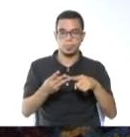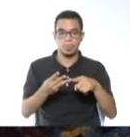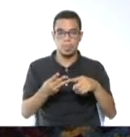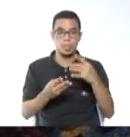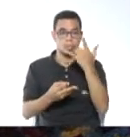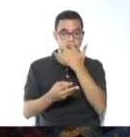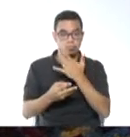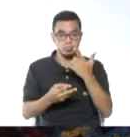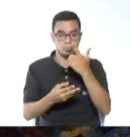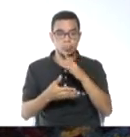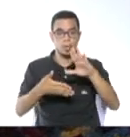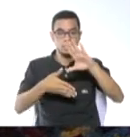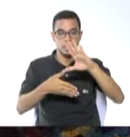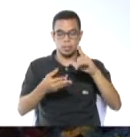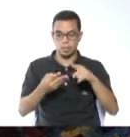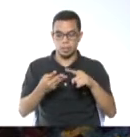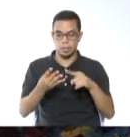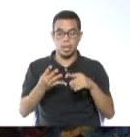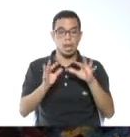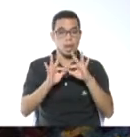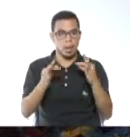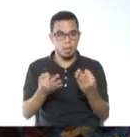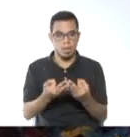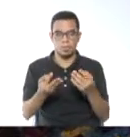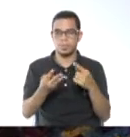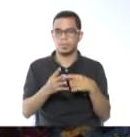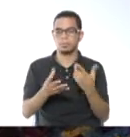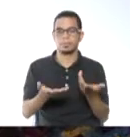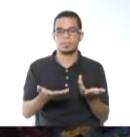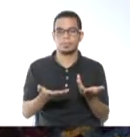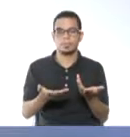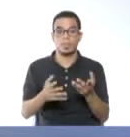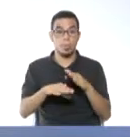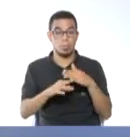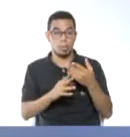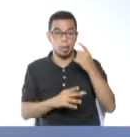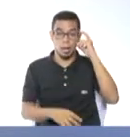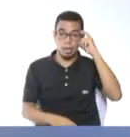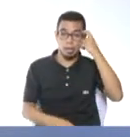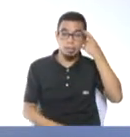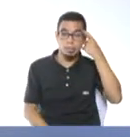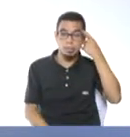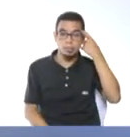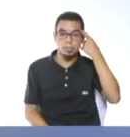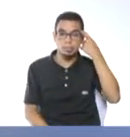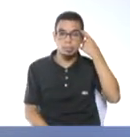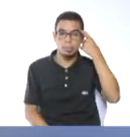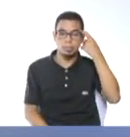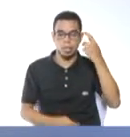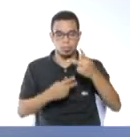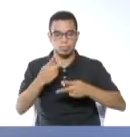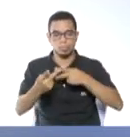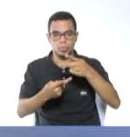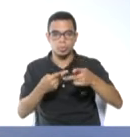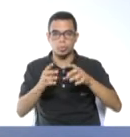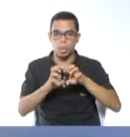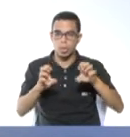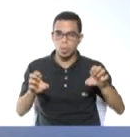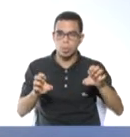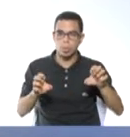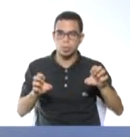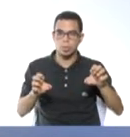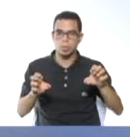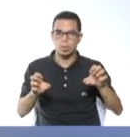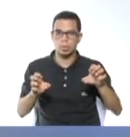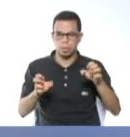desde la educación propia, desde las familias, desde las sociedades. Porque recordemos que en el marco de los procesos educativos no enseña solamente